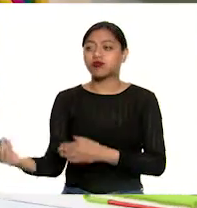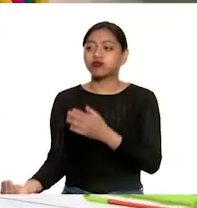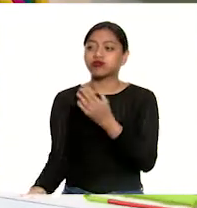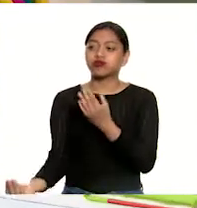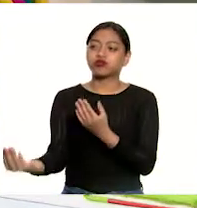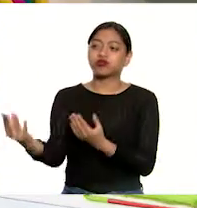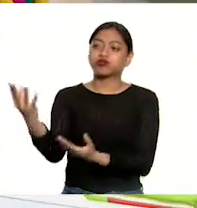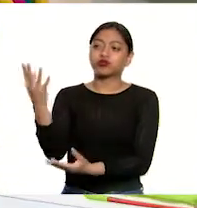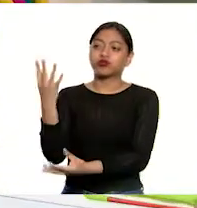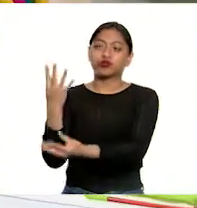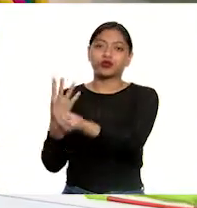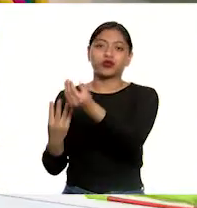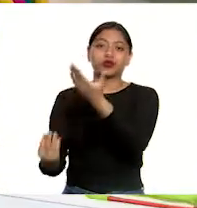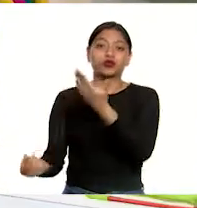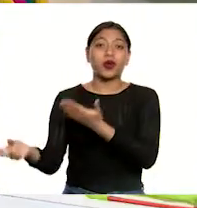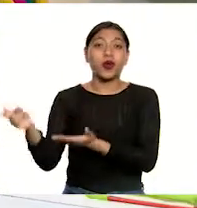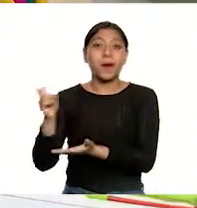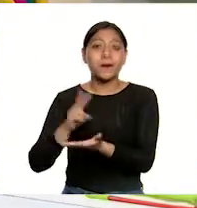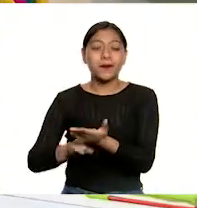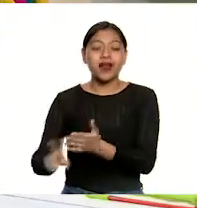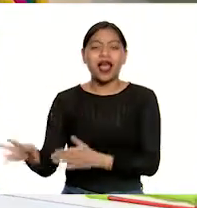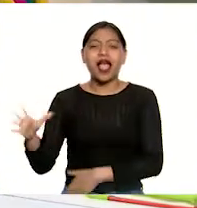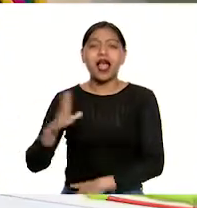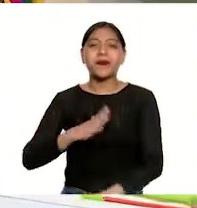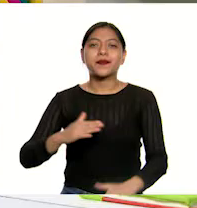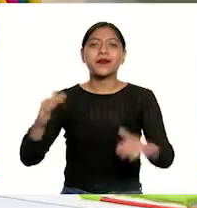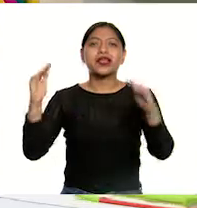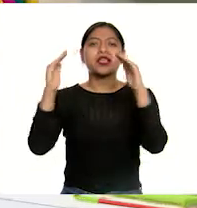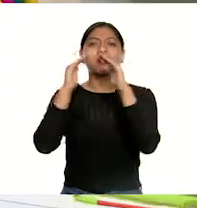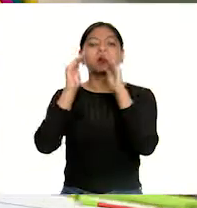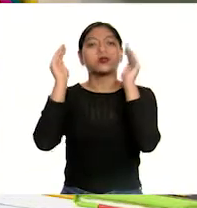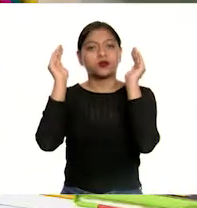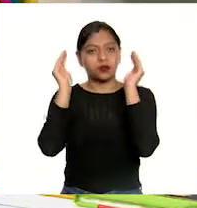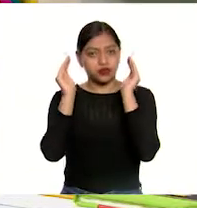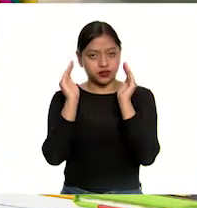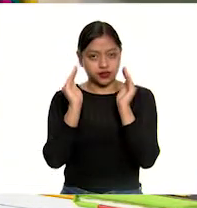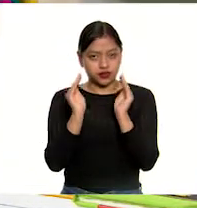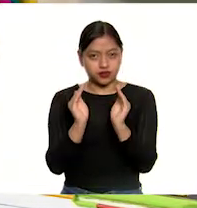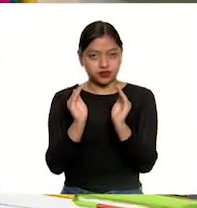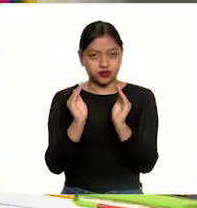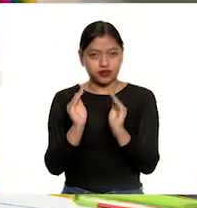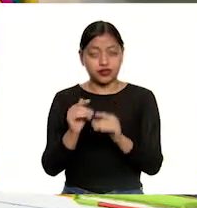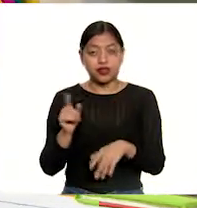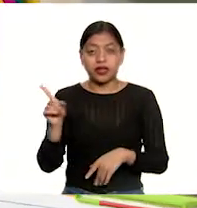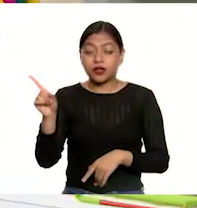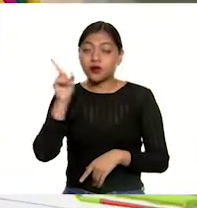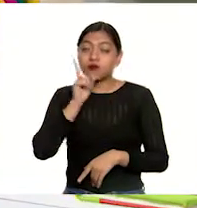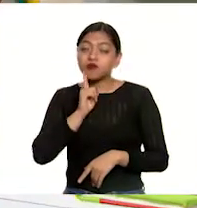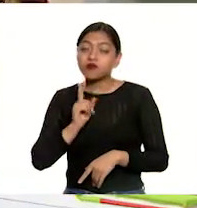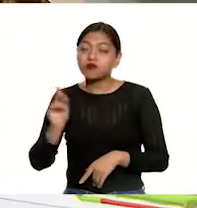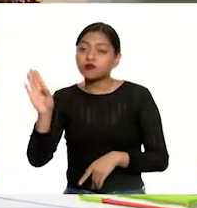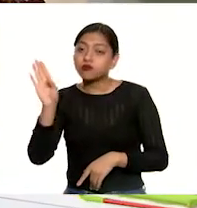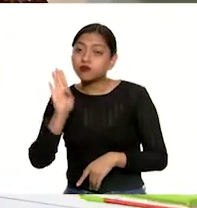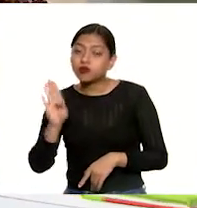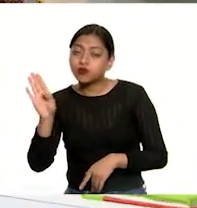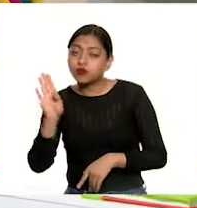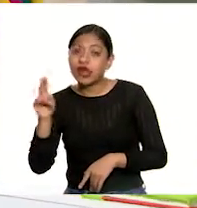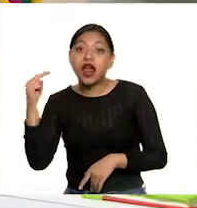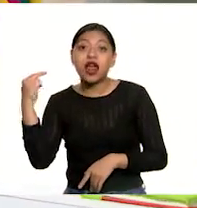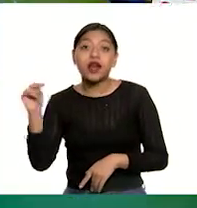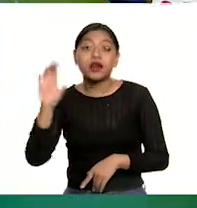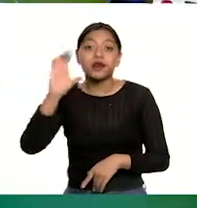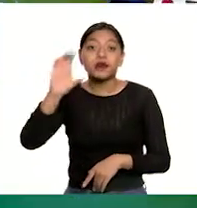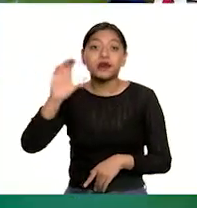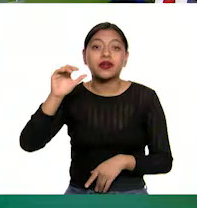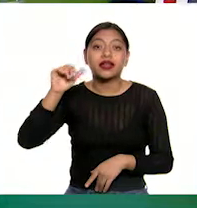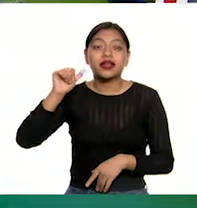verde, estaba la casita pequeñita de la brujita Carmelita.